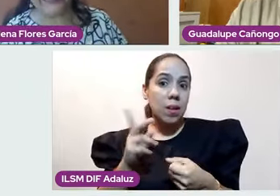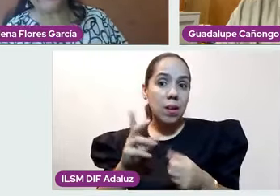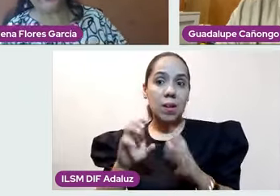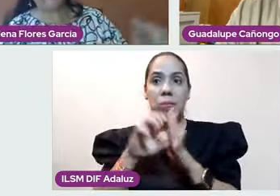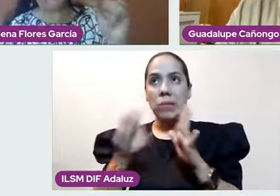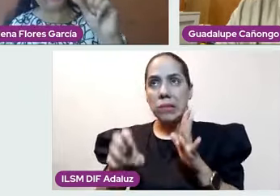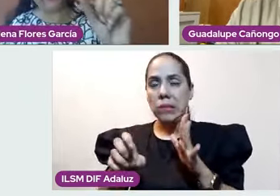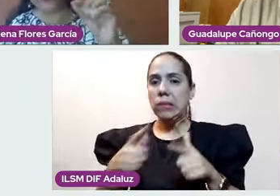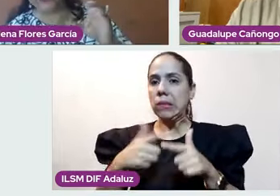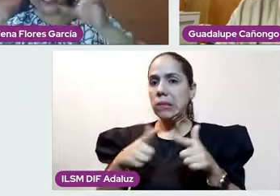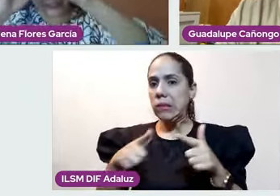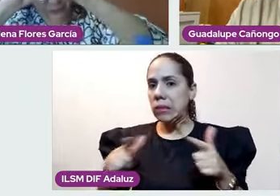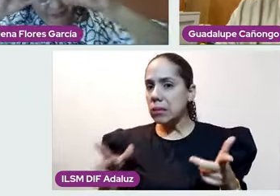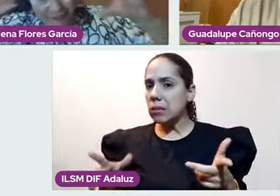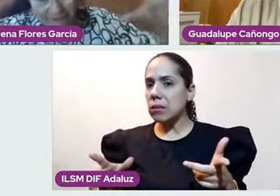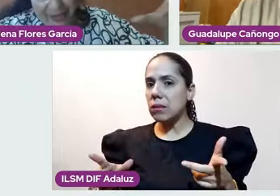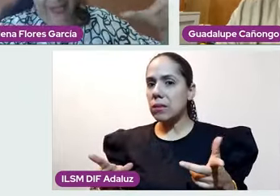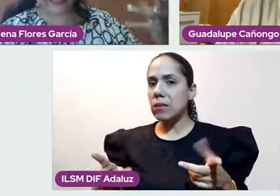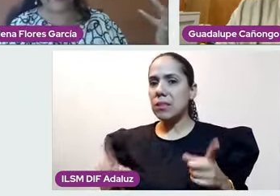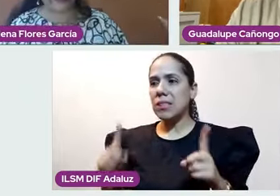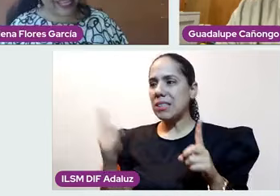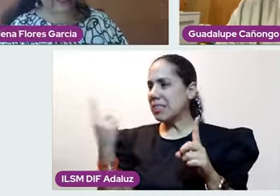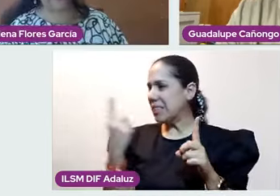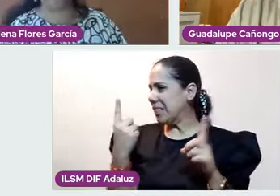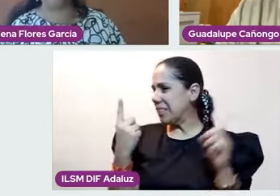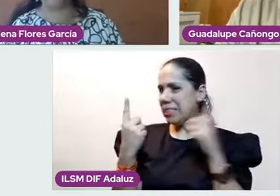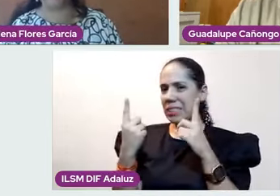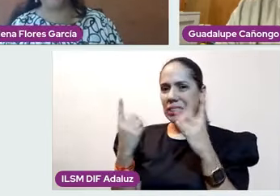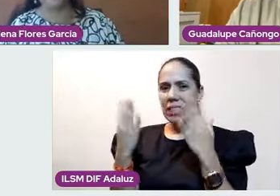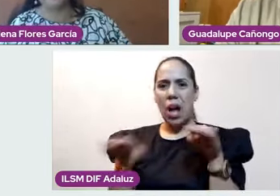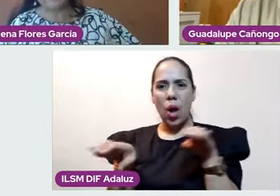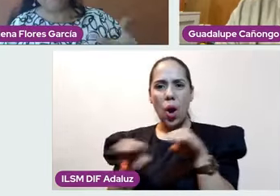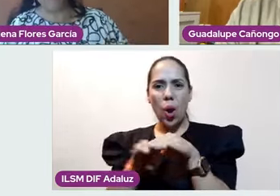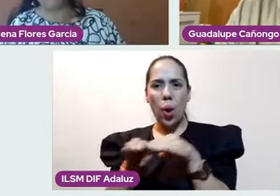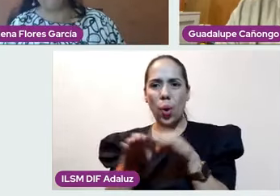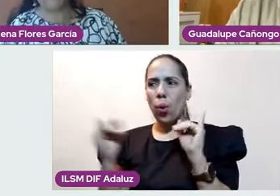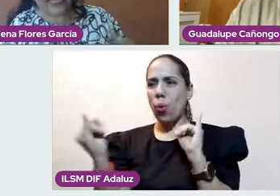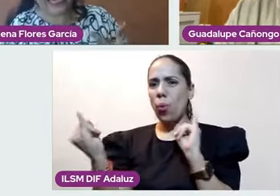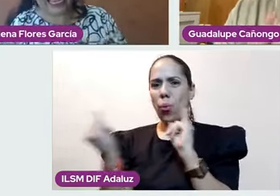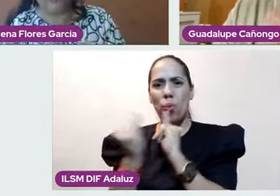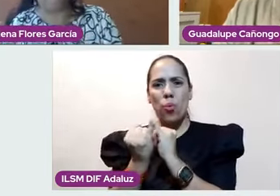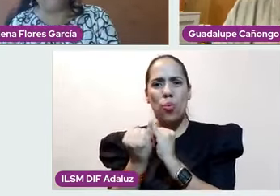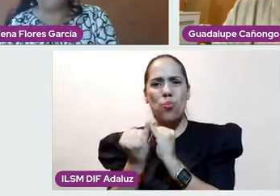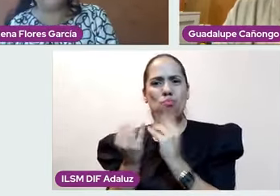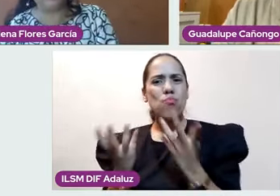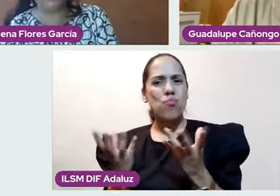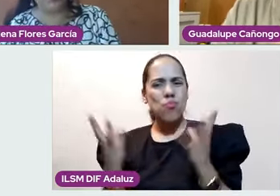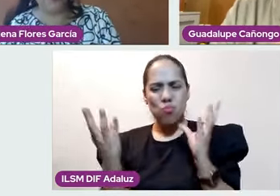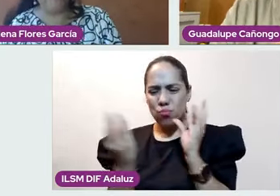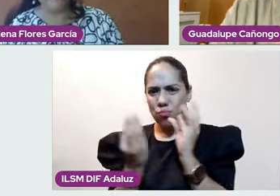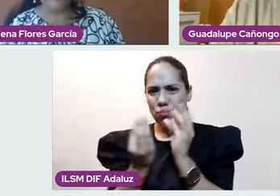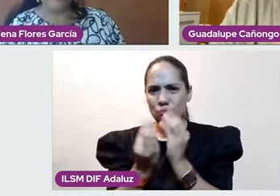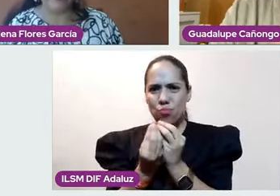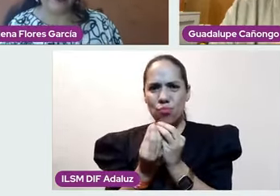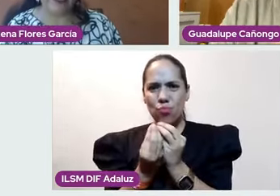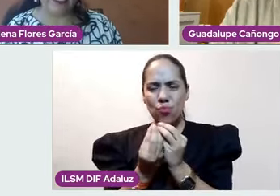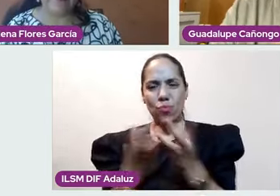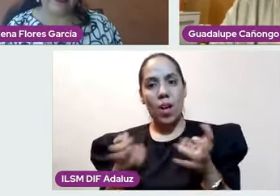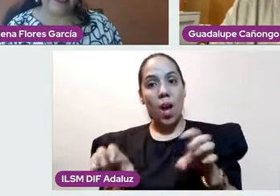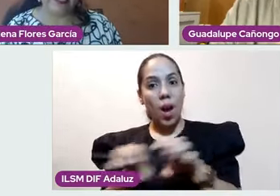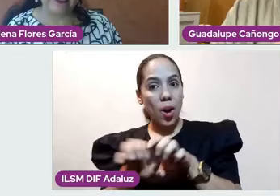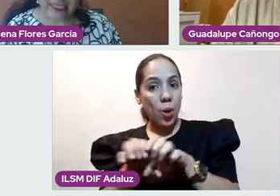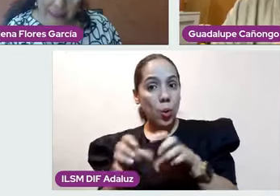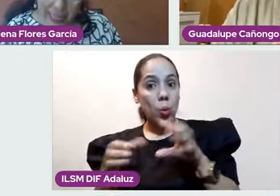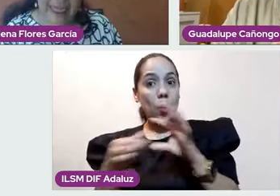la interseccionalidad creo que nos está haciendo falta para entender todo el proceso. Y por otra parte, la alfabetización